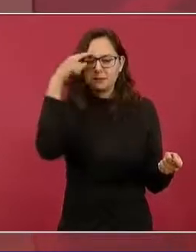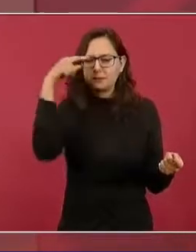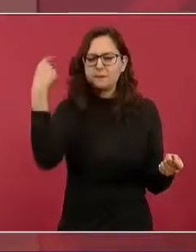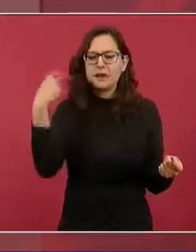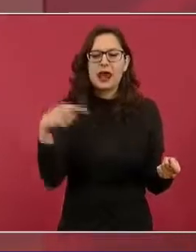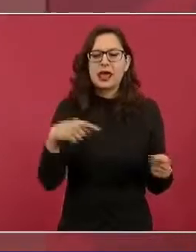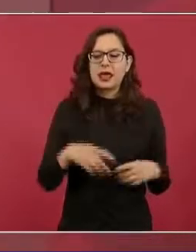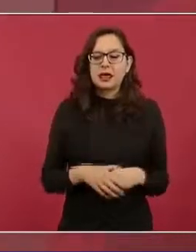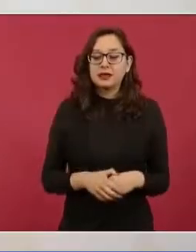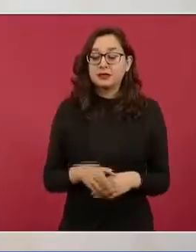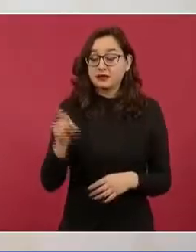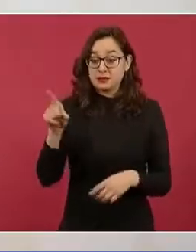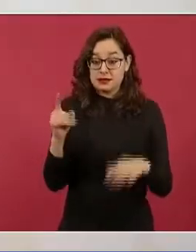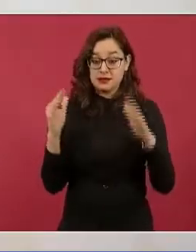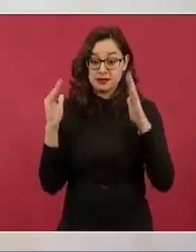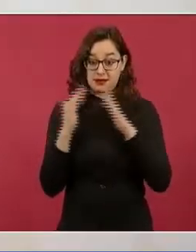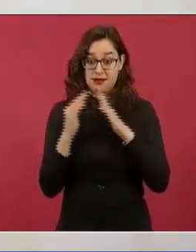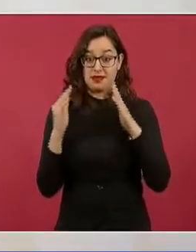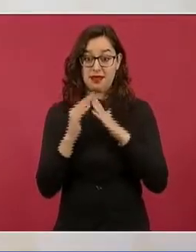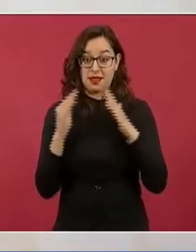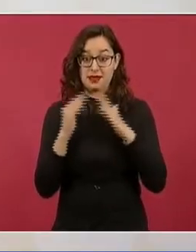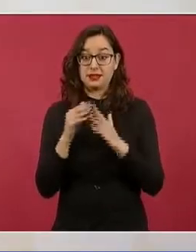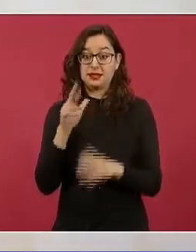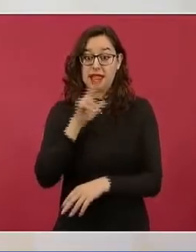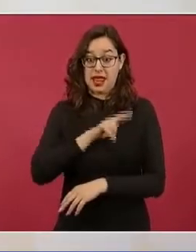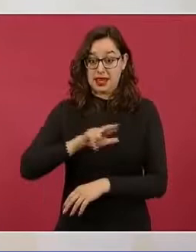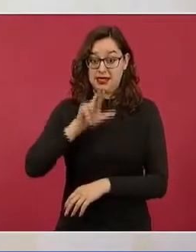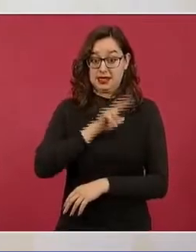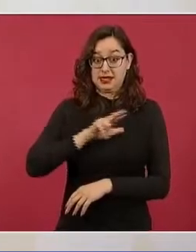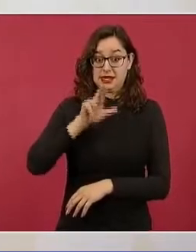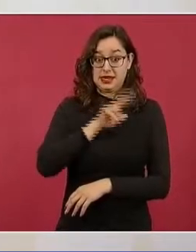o le renten pagando